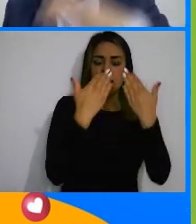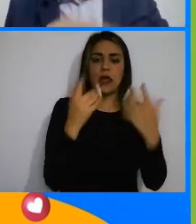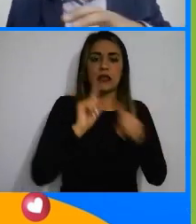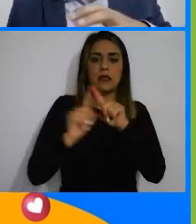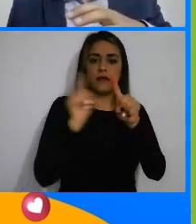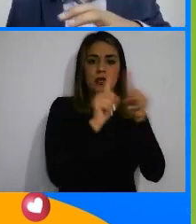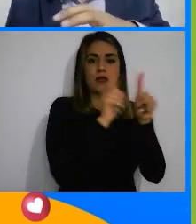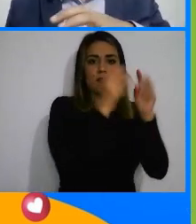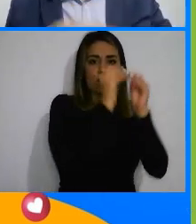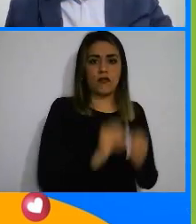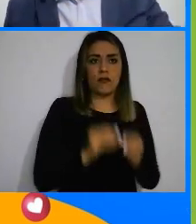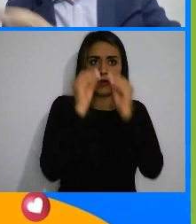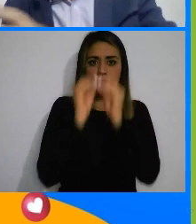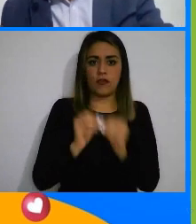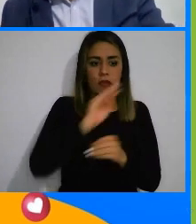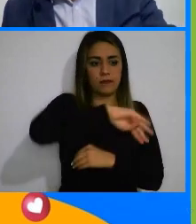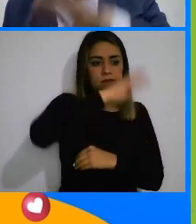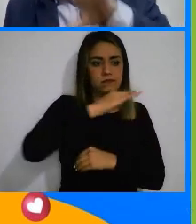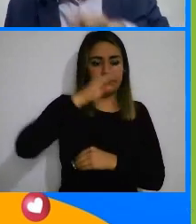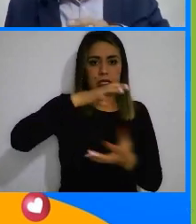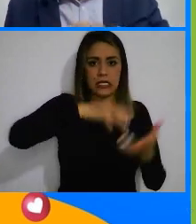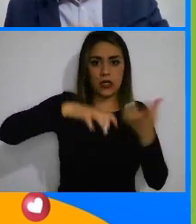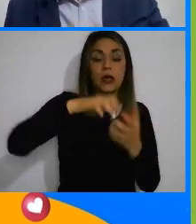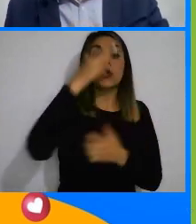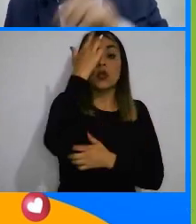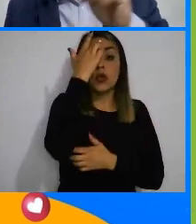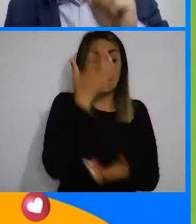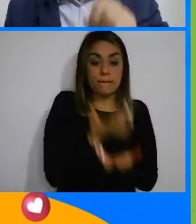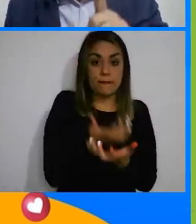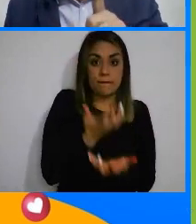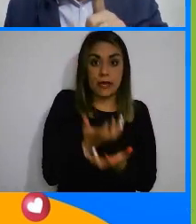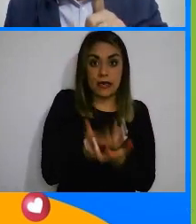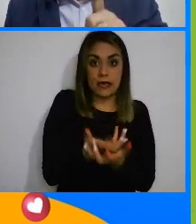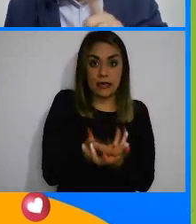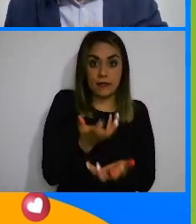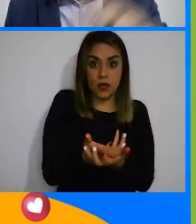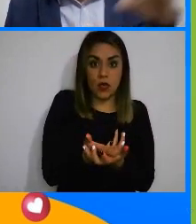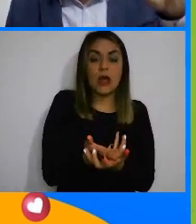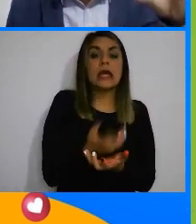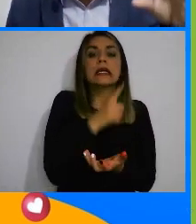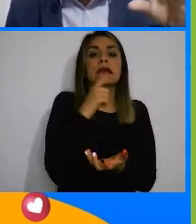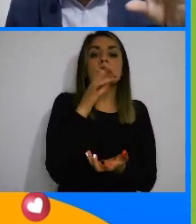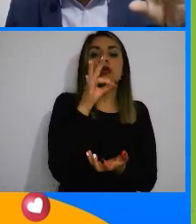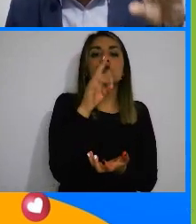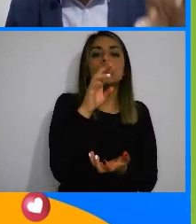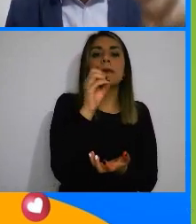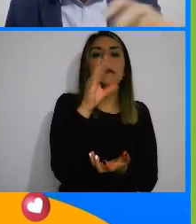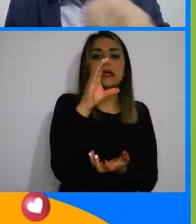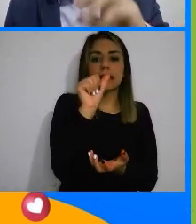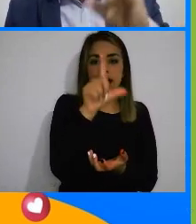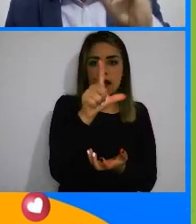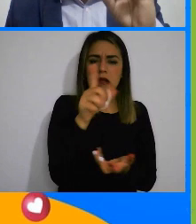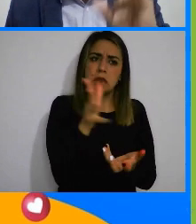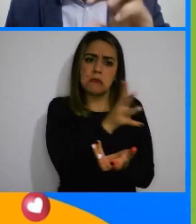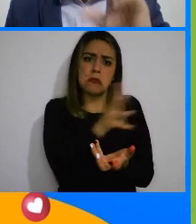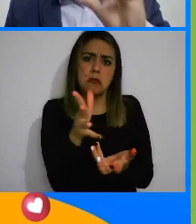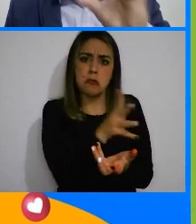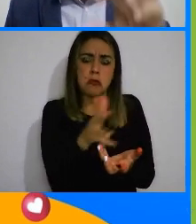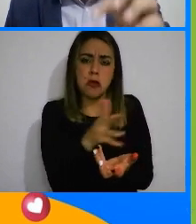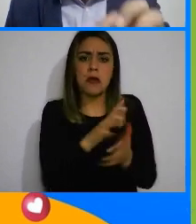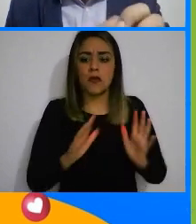tipos de ecosistemas, ¿sí? Obviamente, un páramo es un ecosistema tropical, porque está en el trópico, ¿sí? Pero